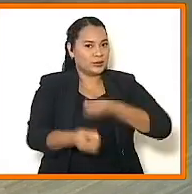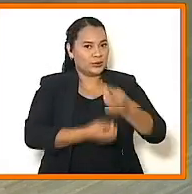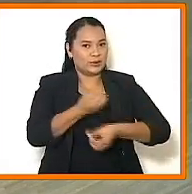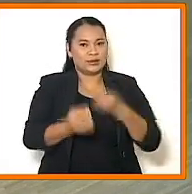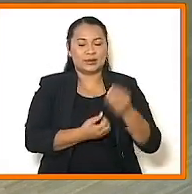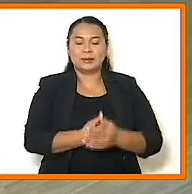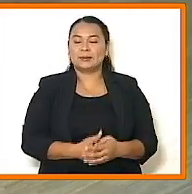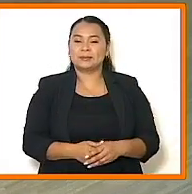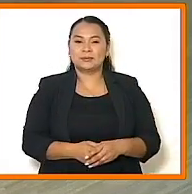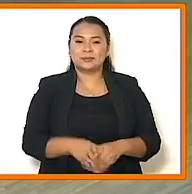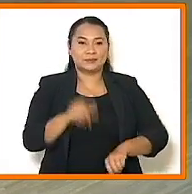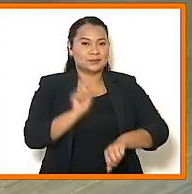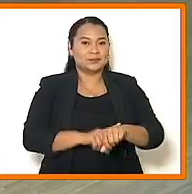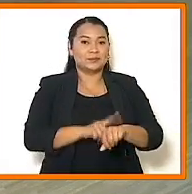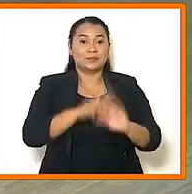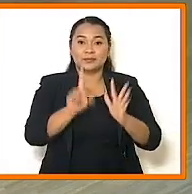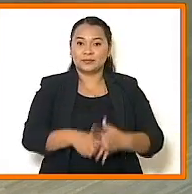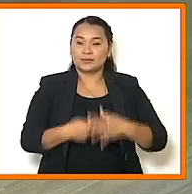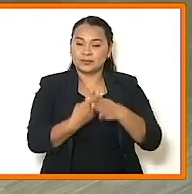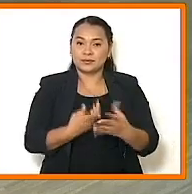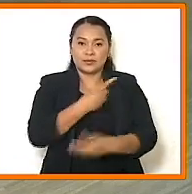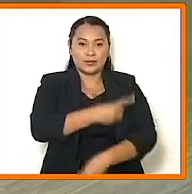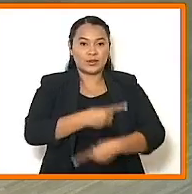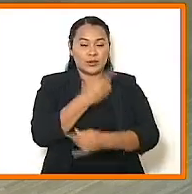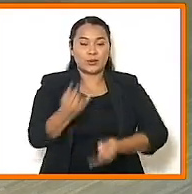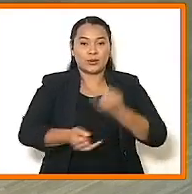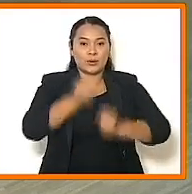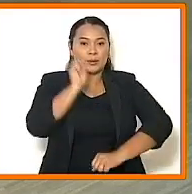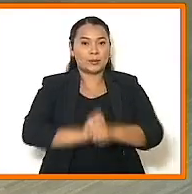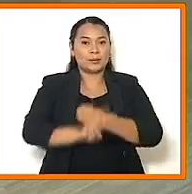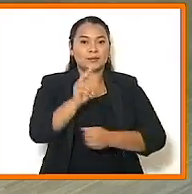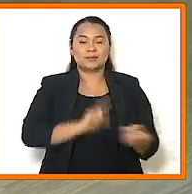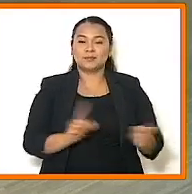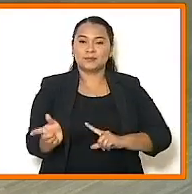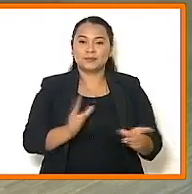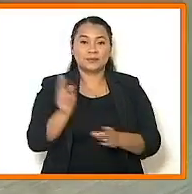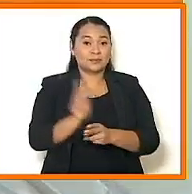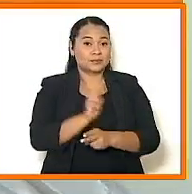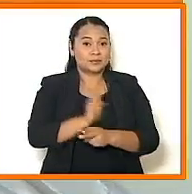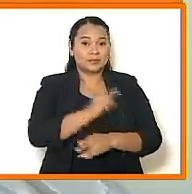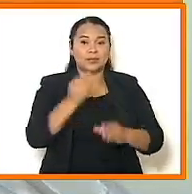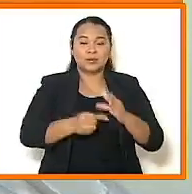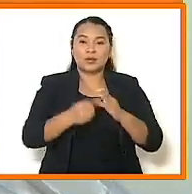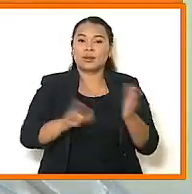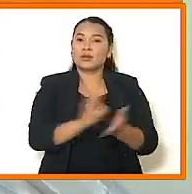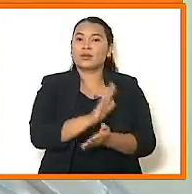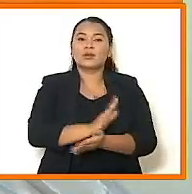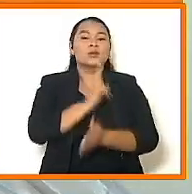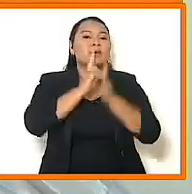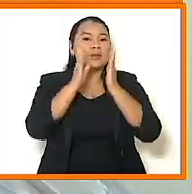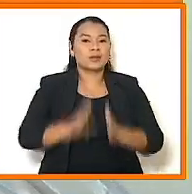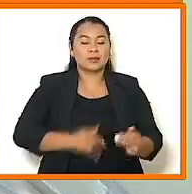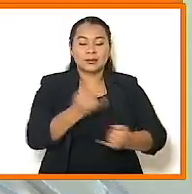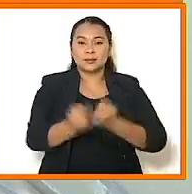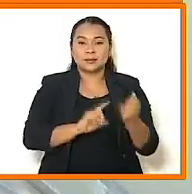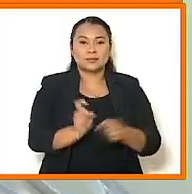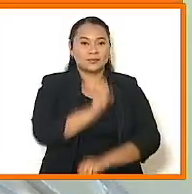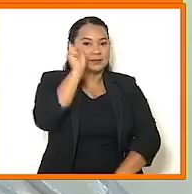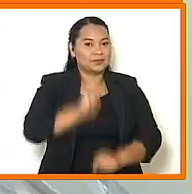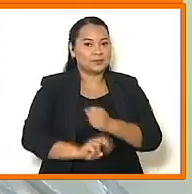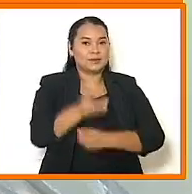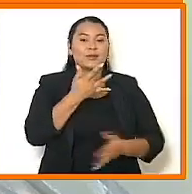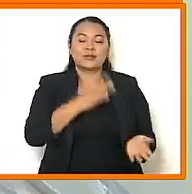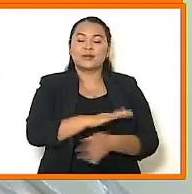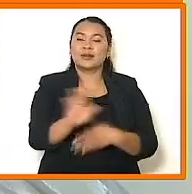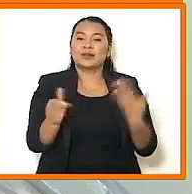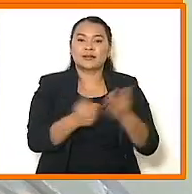juegos. Iniciamos la diversión con premiados, pero tengas la guía de Catracho en mano para que juegues y ganes. ¡Aló, Catracho! ¡Suerte! Porque si viene tu primer número y su